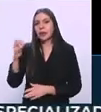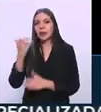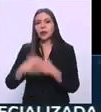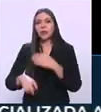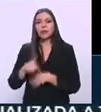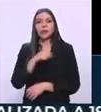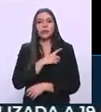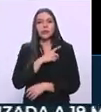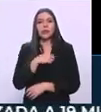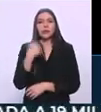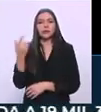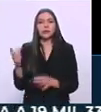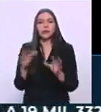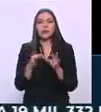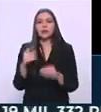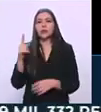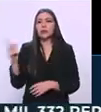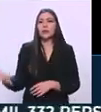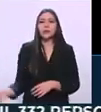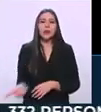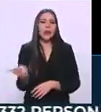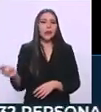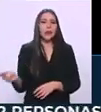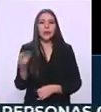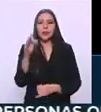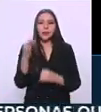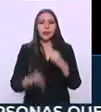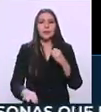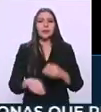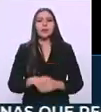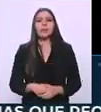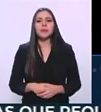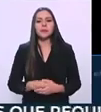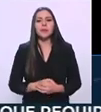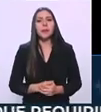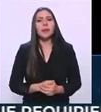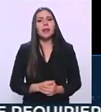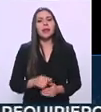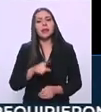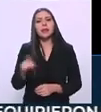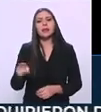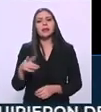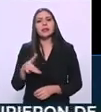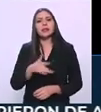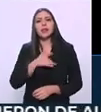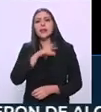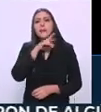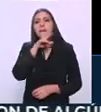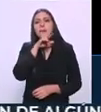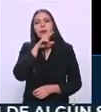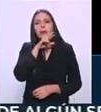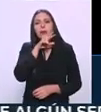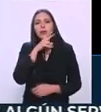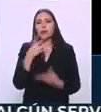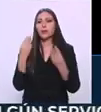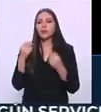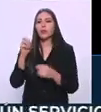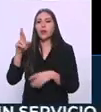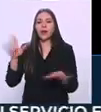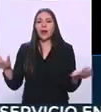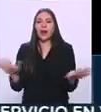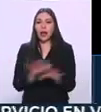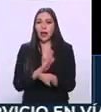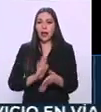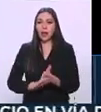nada más cerrar con, o así que la pregunta tururú. Había una gran preocupación con esta transición, este cambio que se